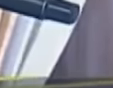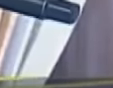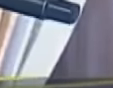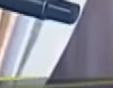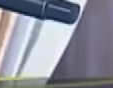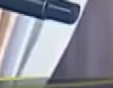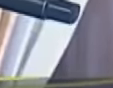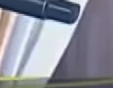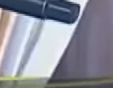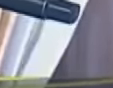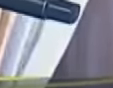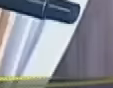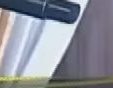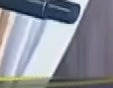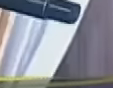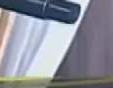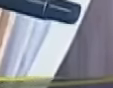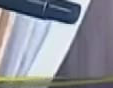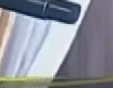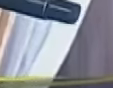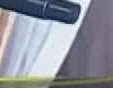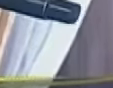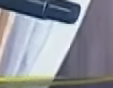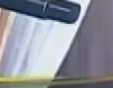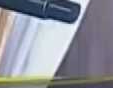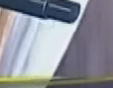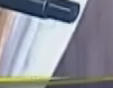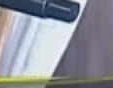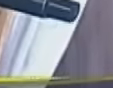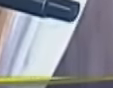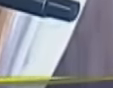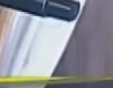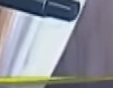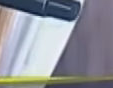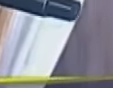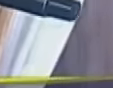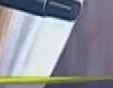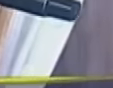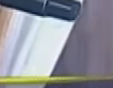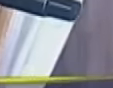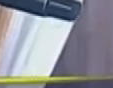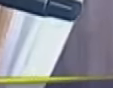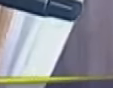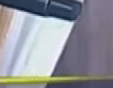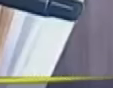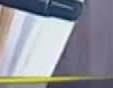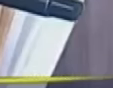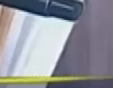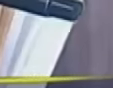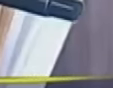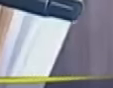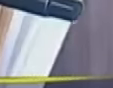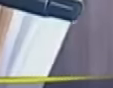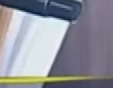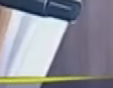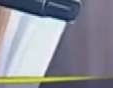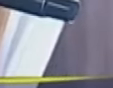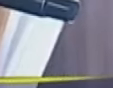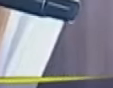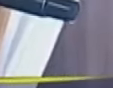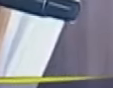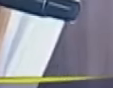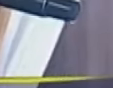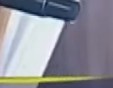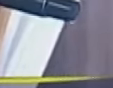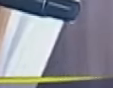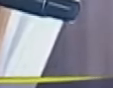Rafael Tellechea, friends, ambassador, amigos, retired general, General, Major General Edmund